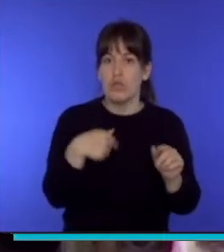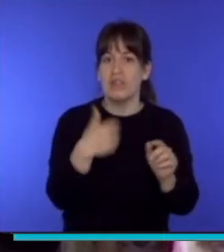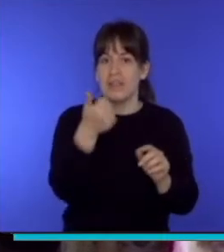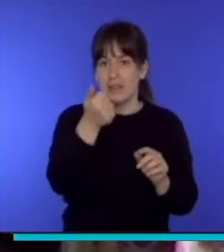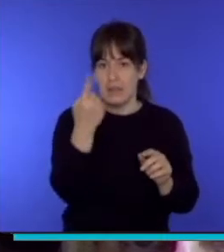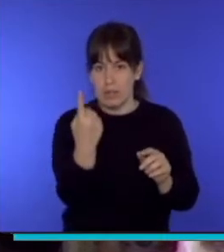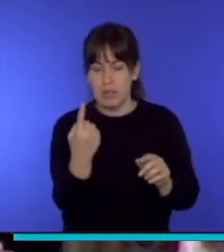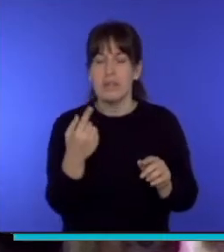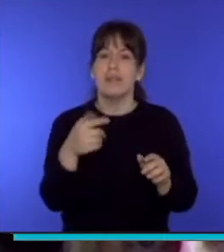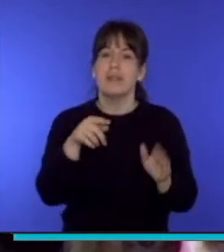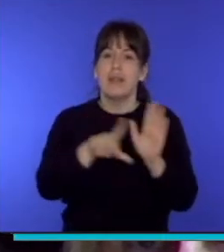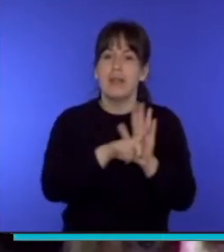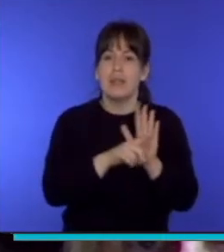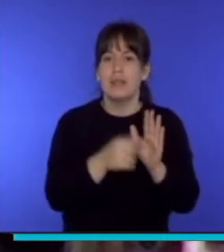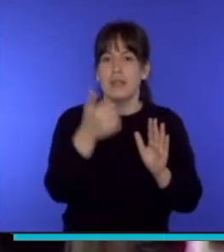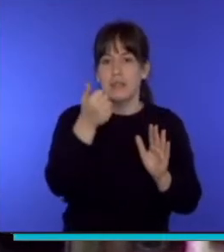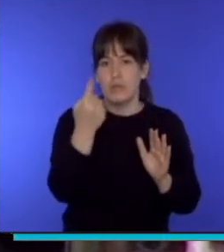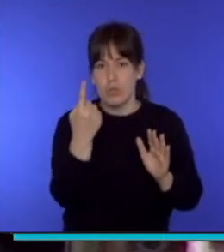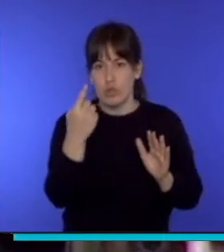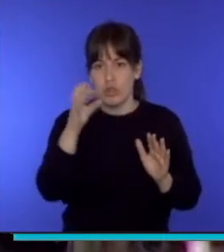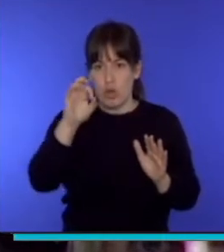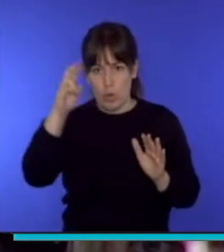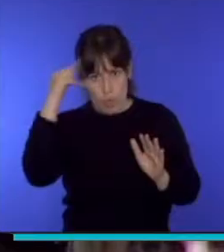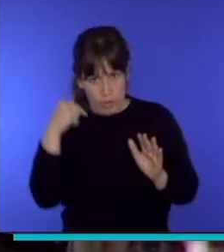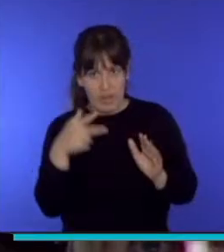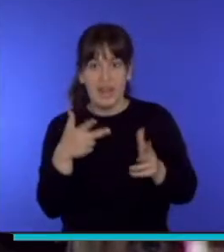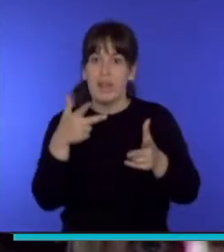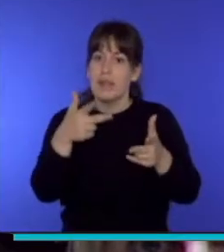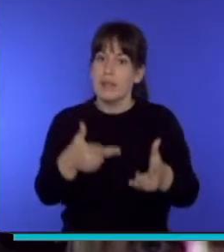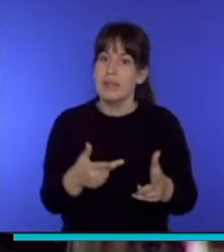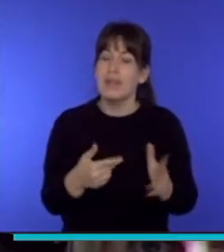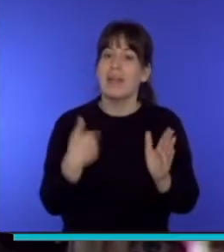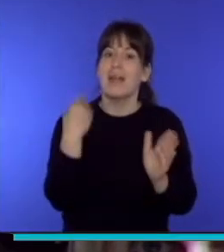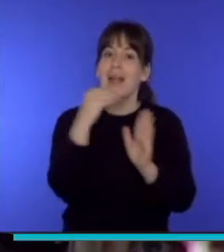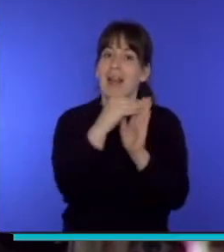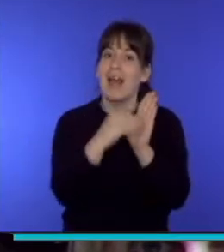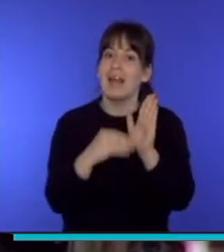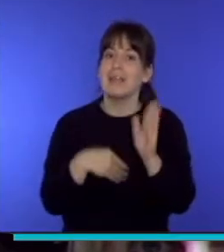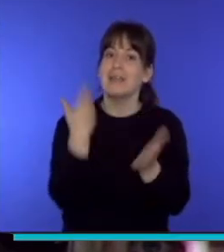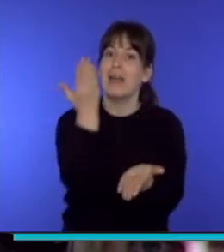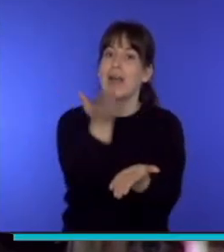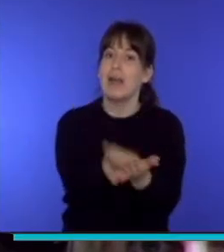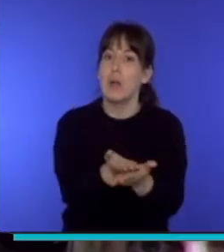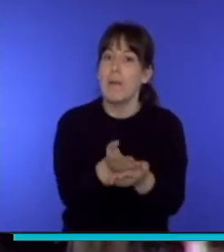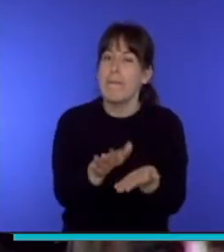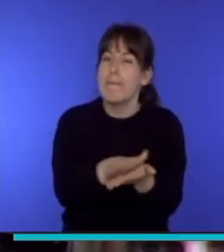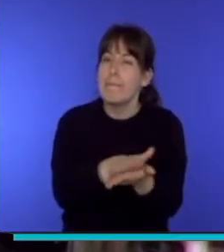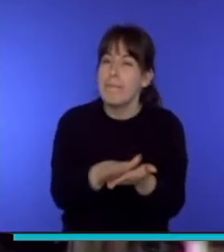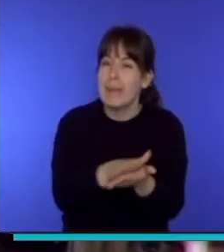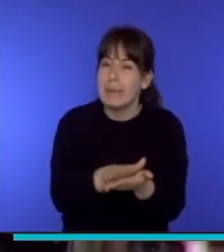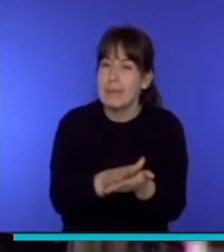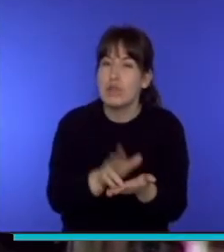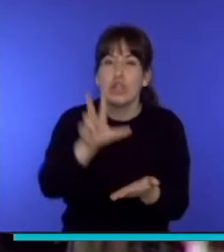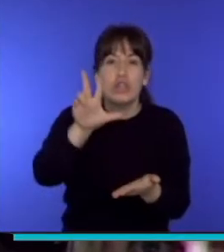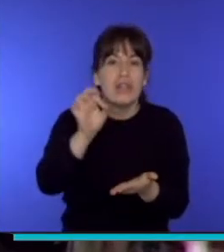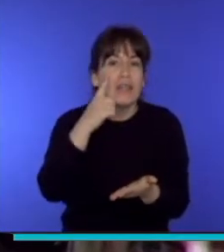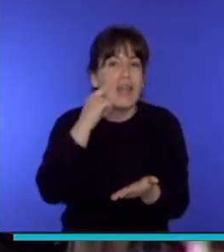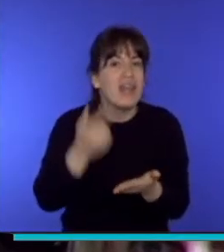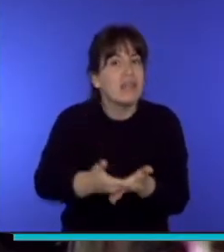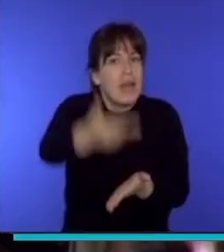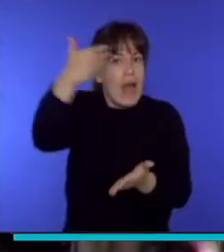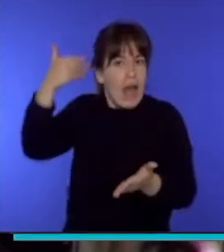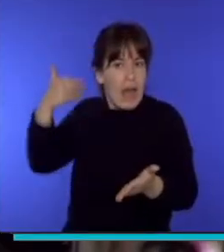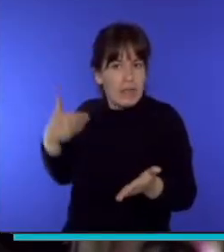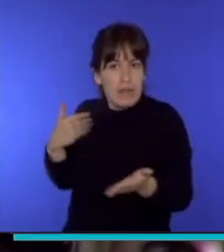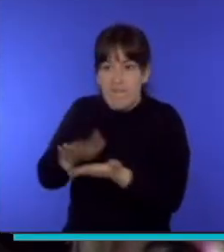de la ley 5109, que establece que las listas deben presentarse como mínimo 30 días antes.